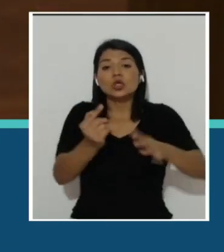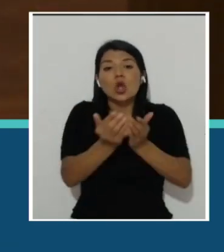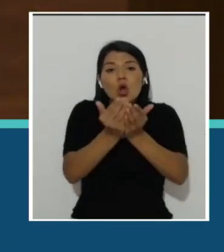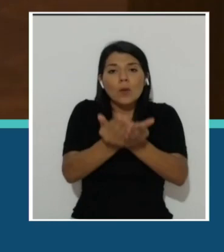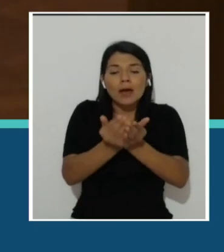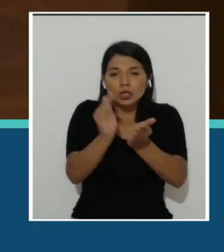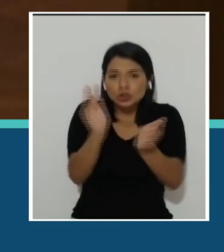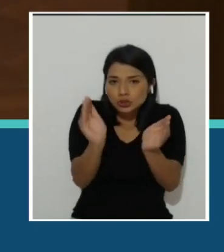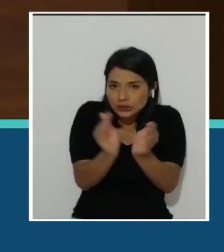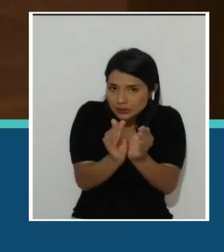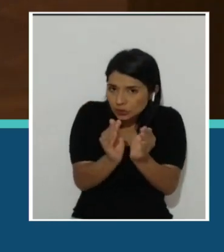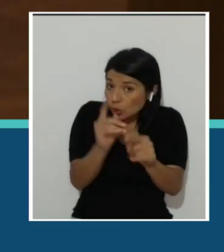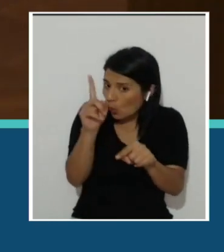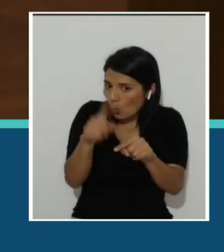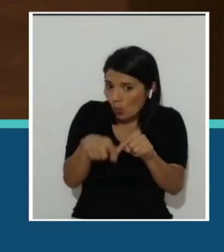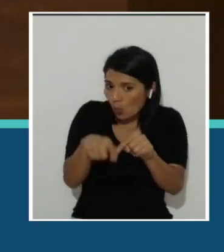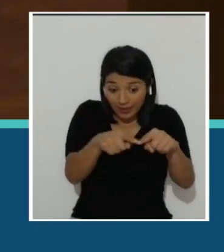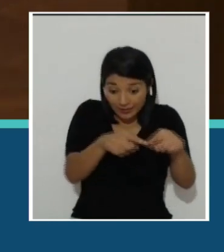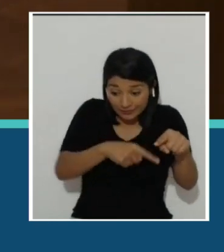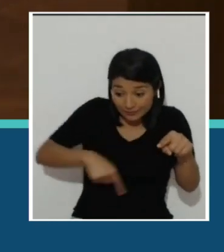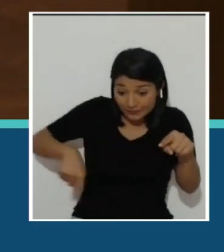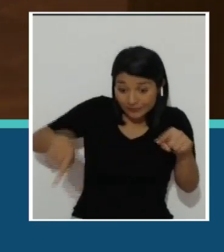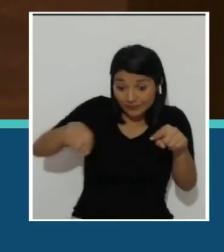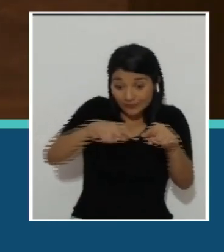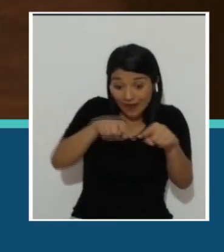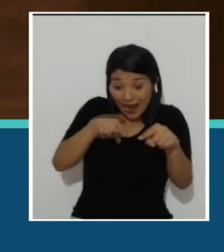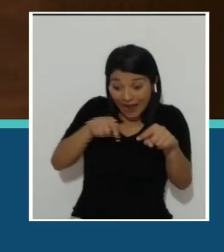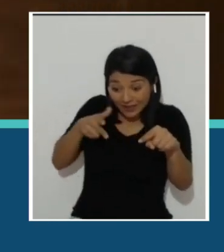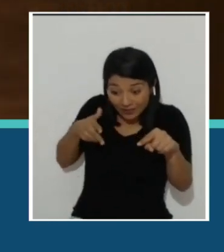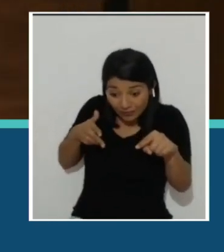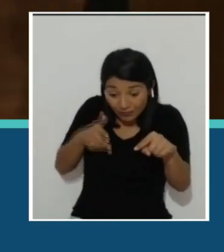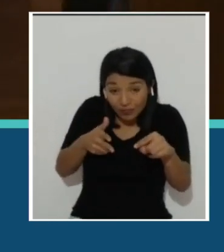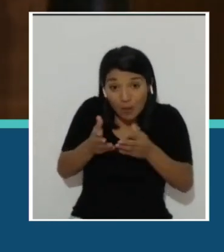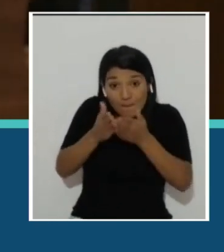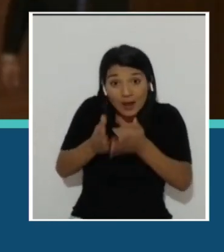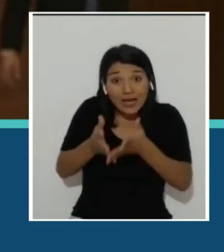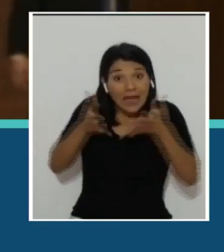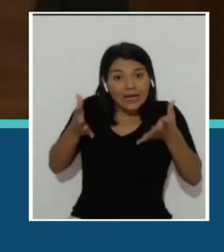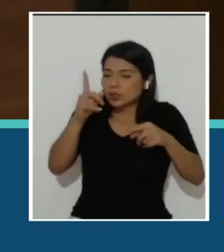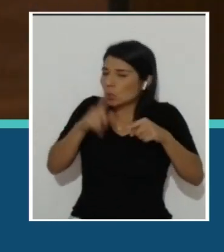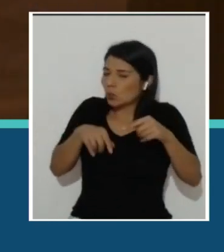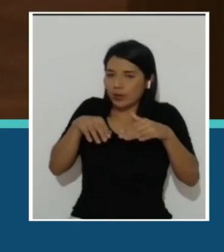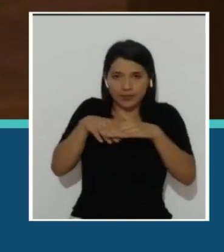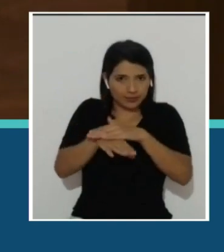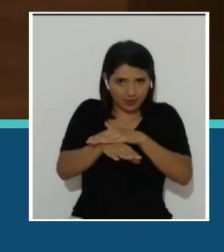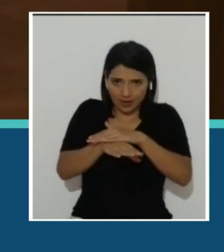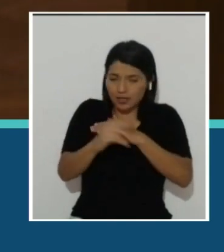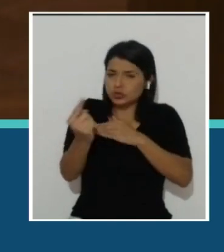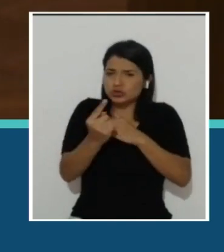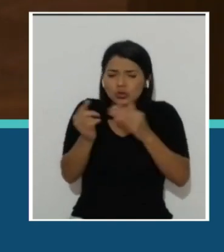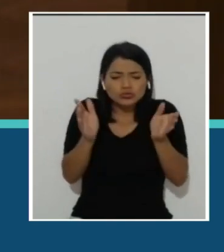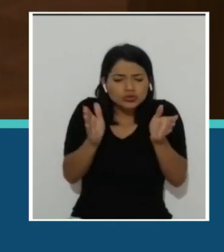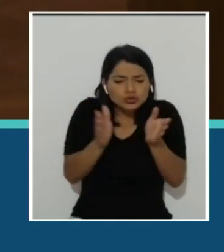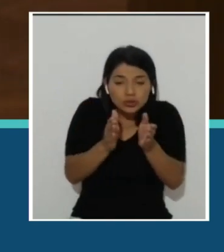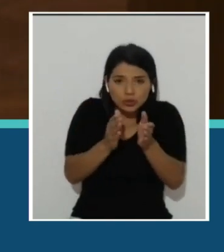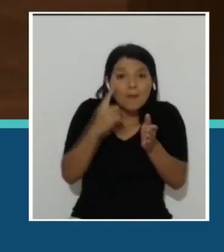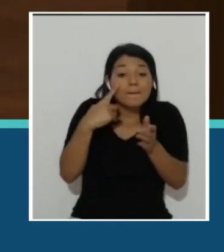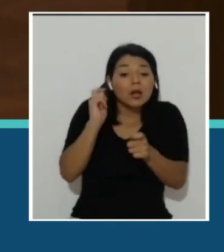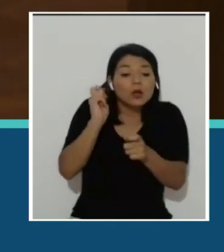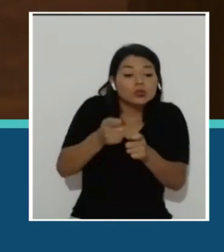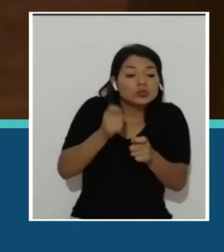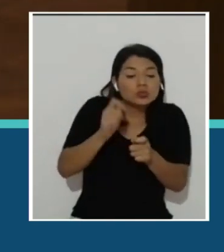poder acceder a ese atún en los pequeños barcos de menor escala, la pesca deportiva, ¿verdad? Que es un ingreso significativo, ¿verdad?